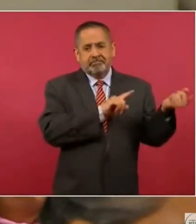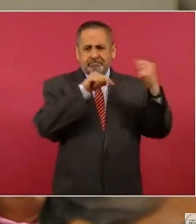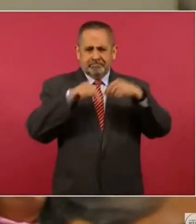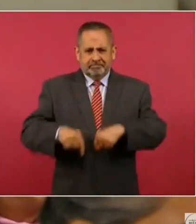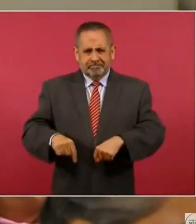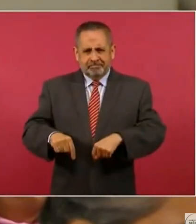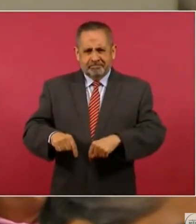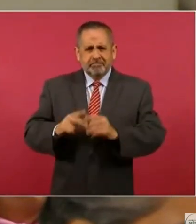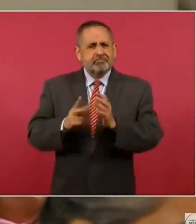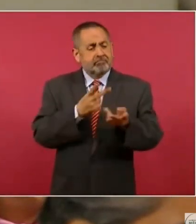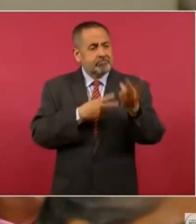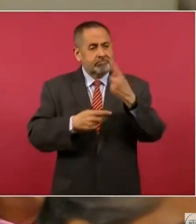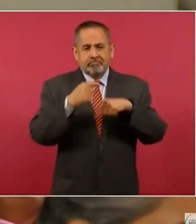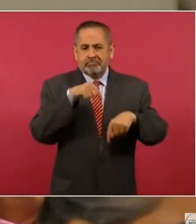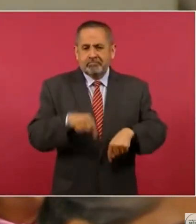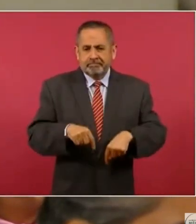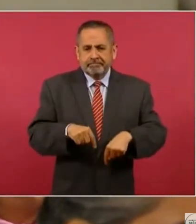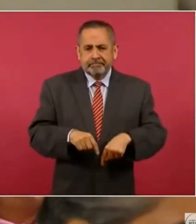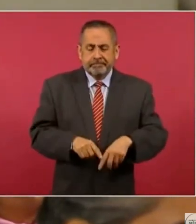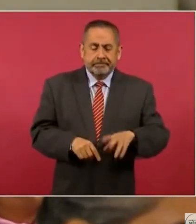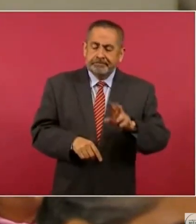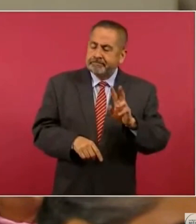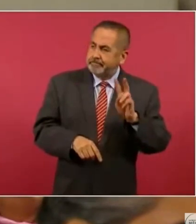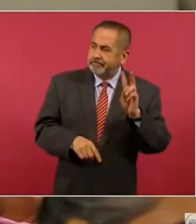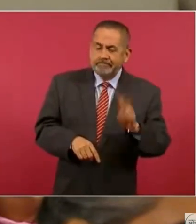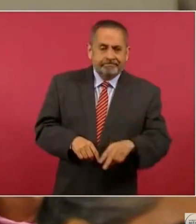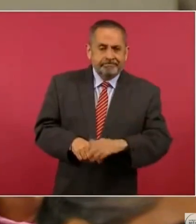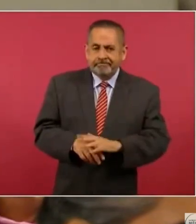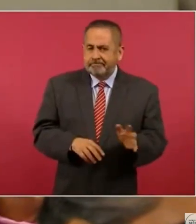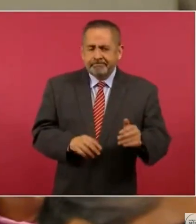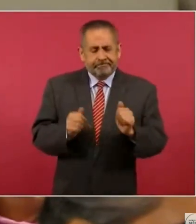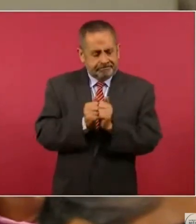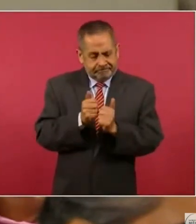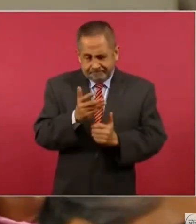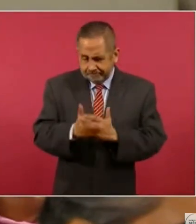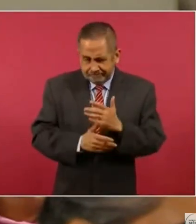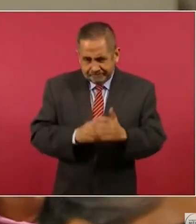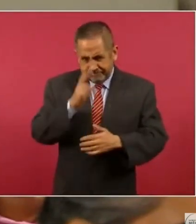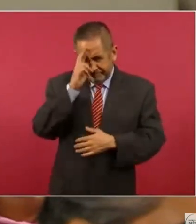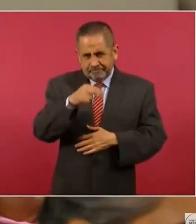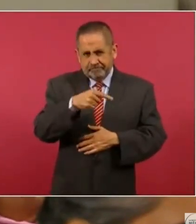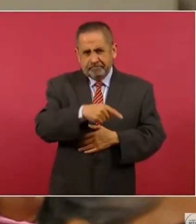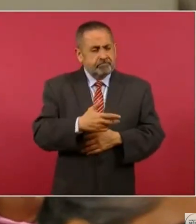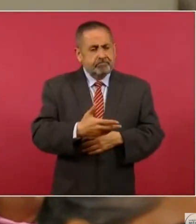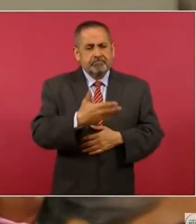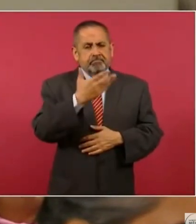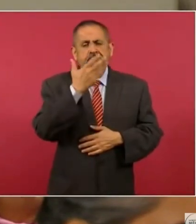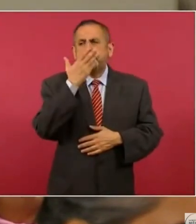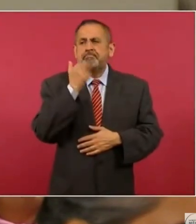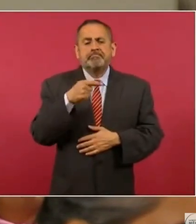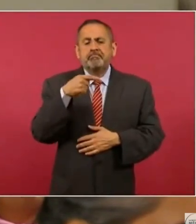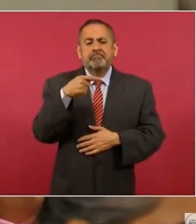acá. Y aquí, la verdad, señor presidente, con todo respeto, no hay respeto